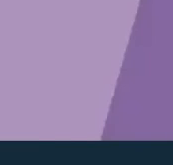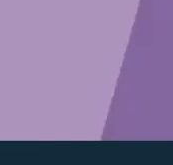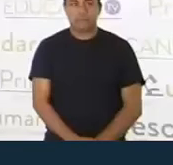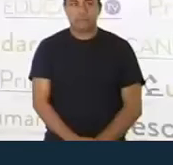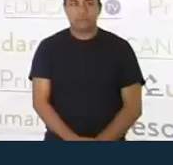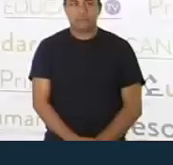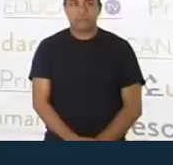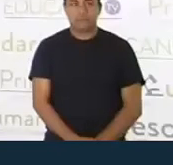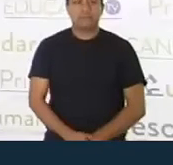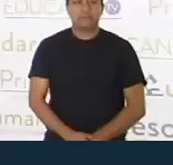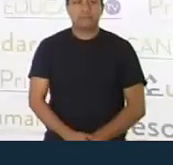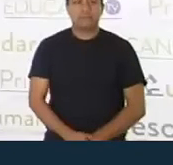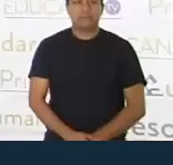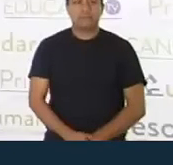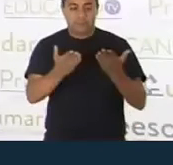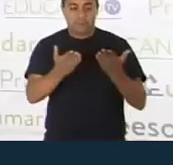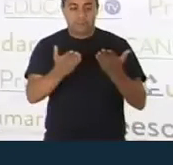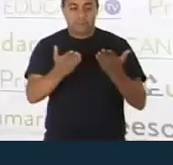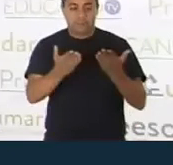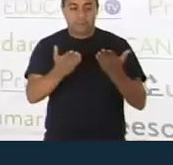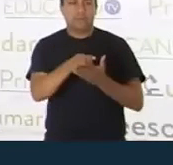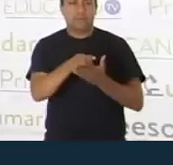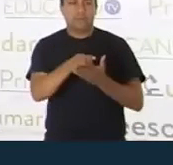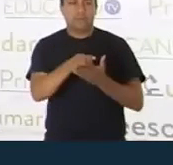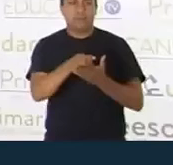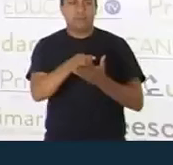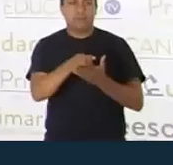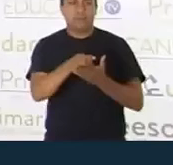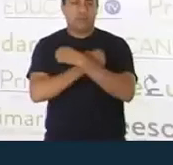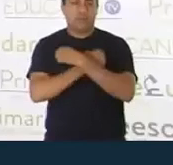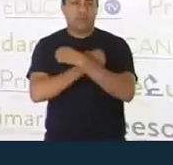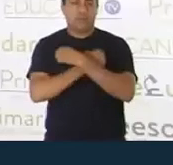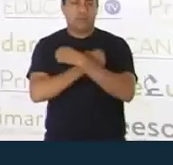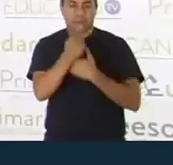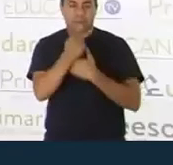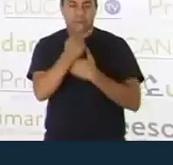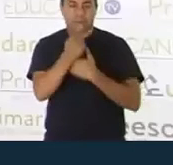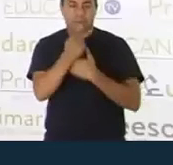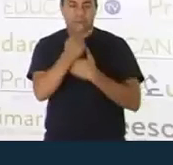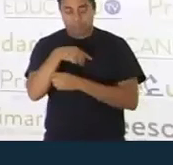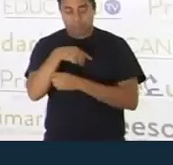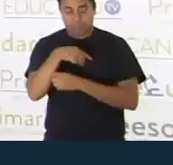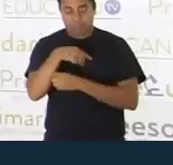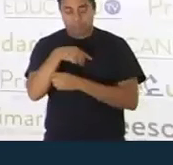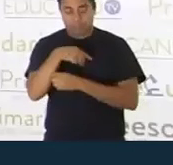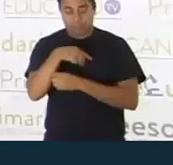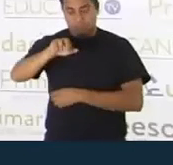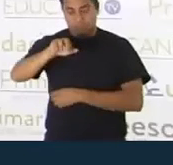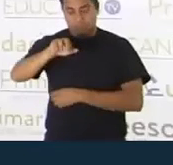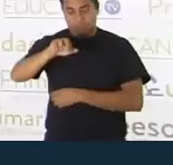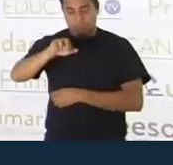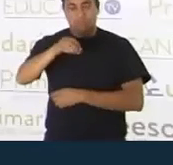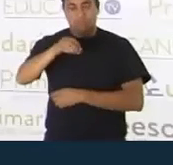Hola, ¿qué tal? Bienvenidos nuevamente a este su programa, Educando TV. Mi nombre es Armando Mendoza y voy a ser